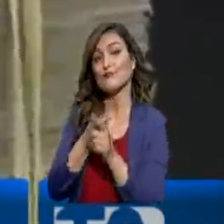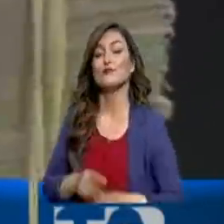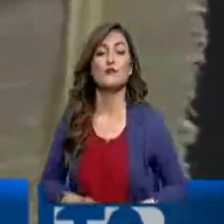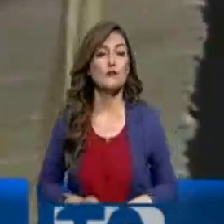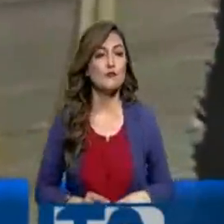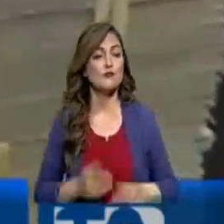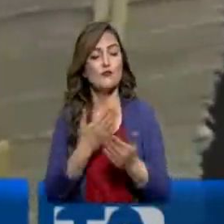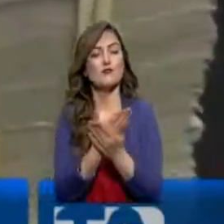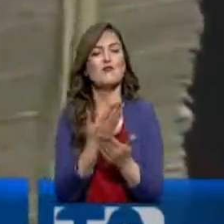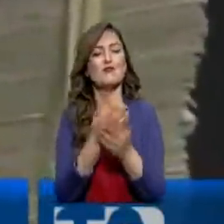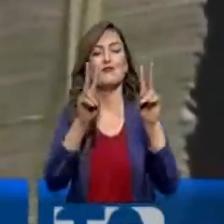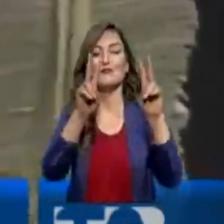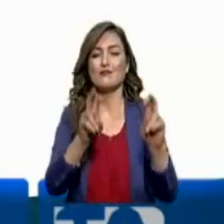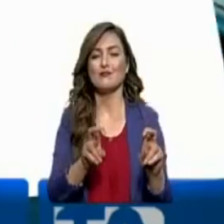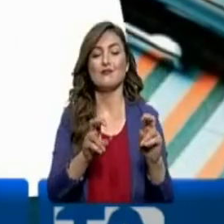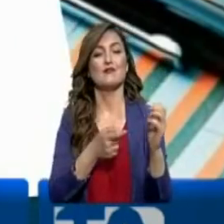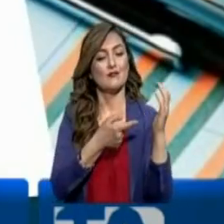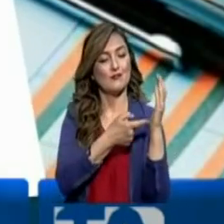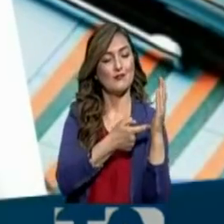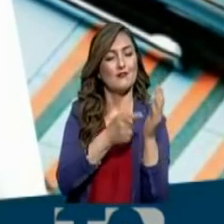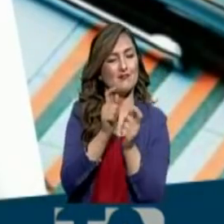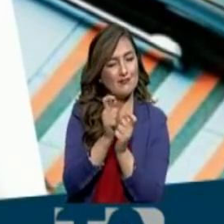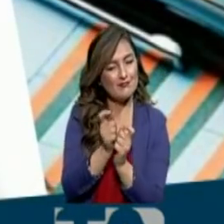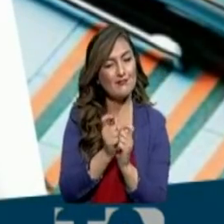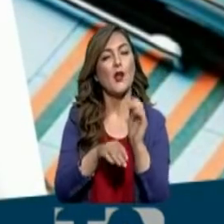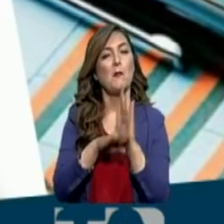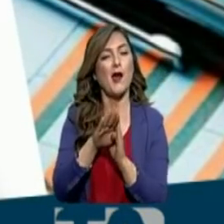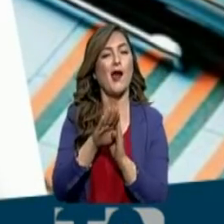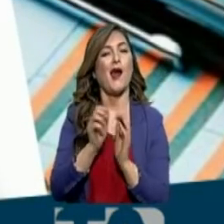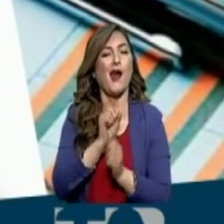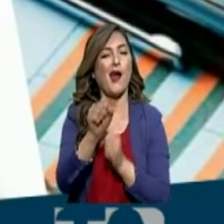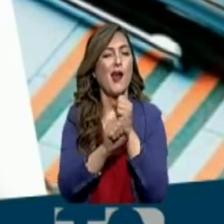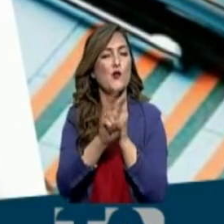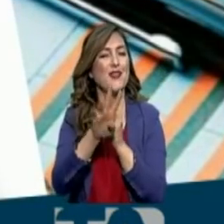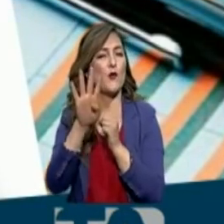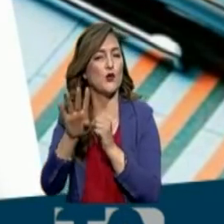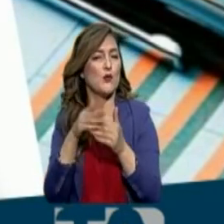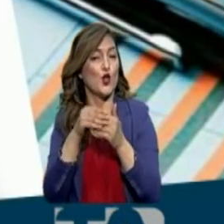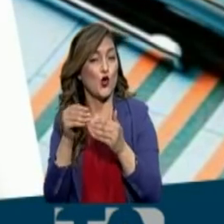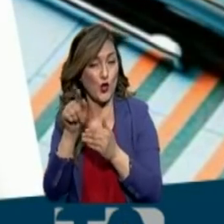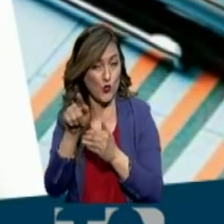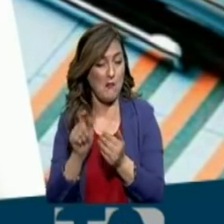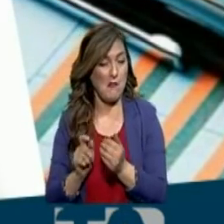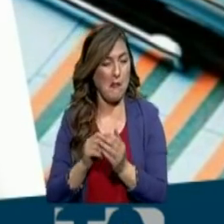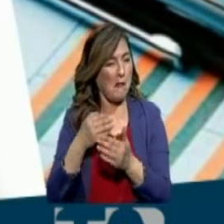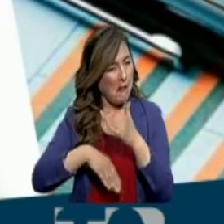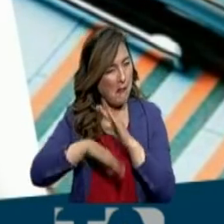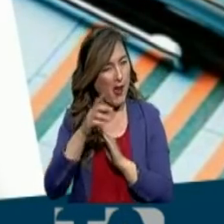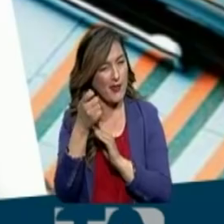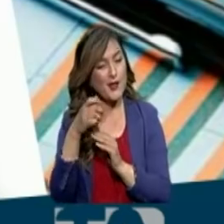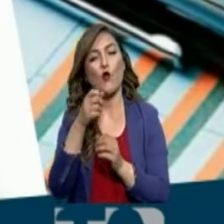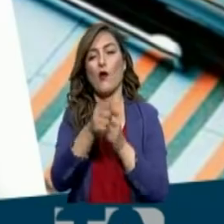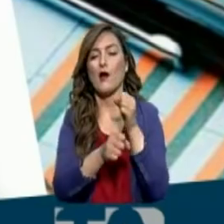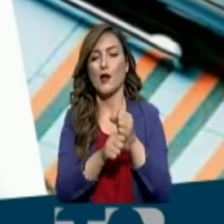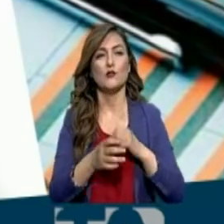propone un ajuste a las deducciones del impuesto a la renta para quienes ganen más de 24 mil dólares anuales, es decir, quienes ganen más de 2 mil dólares